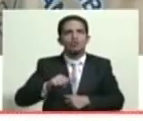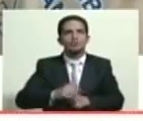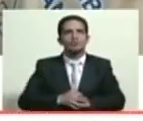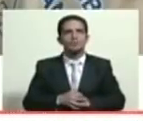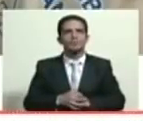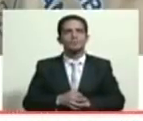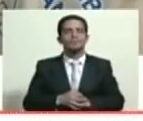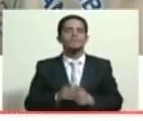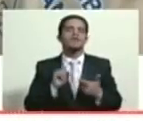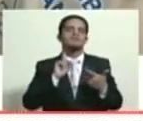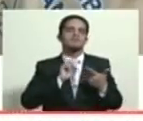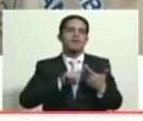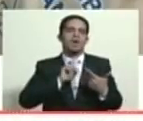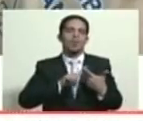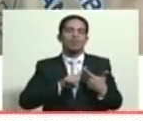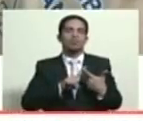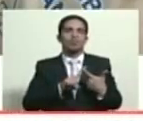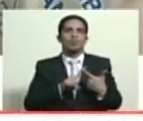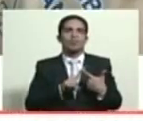Segundo,